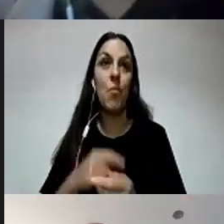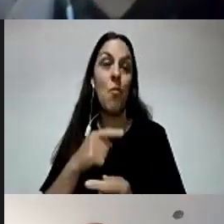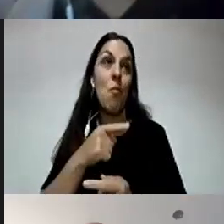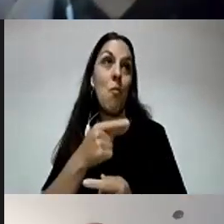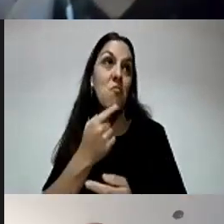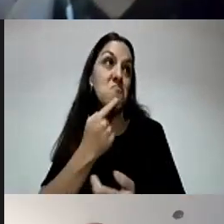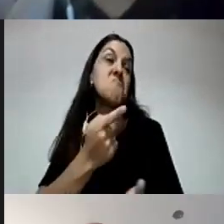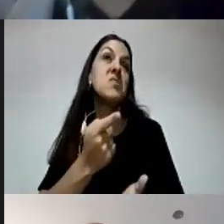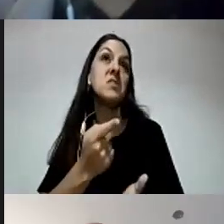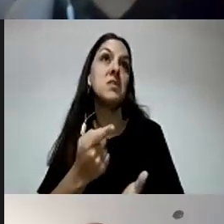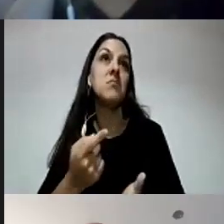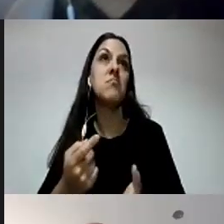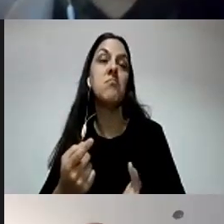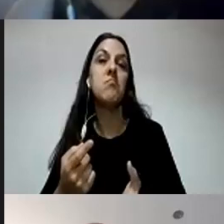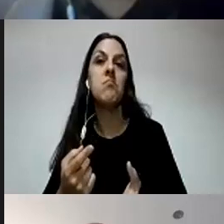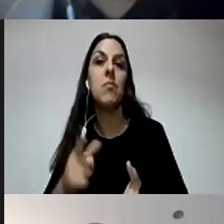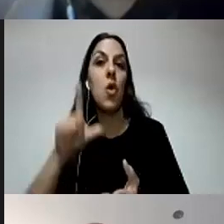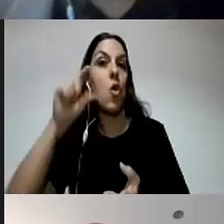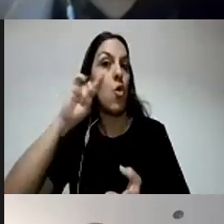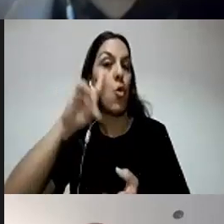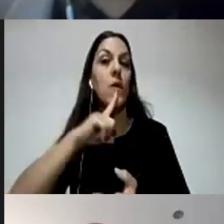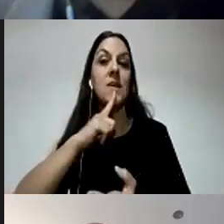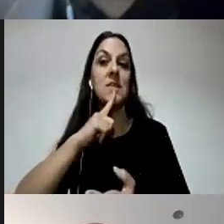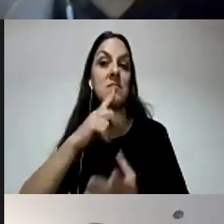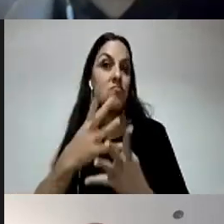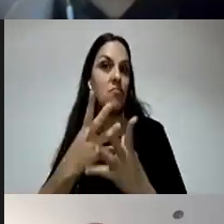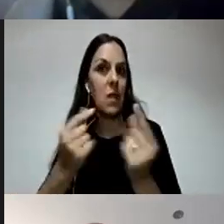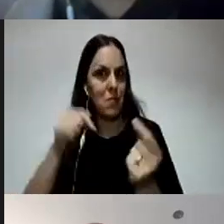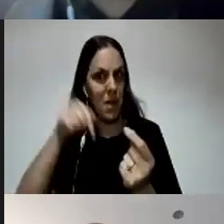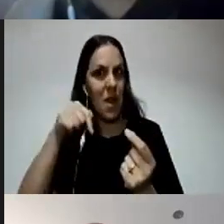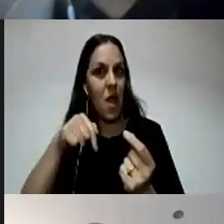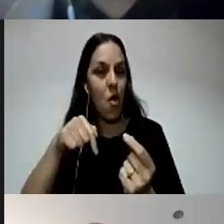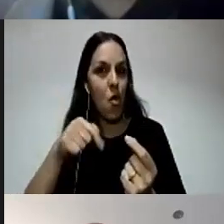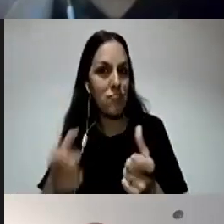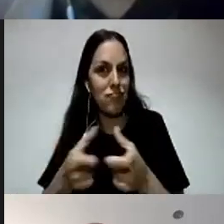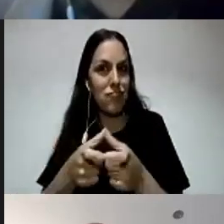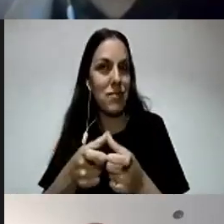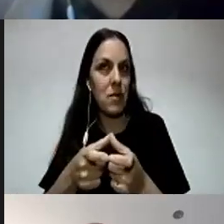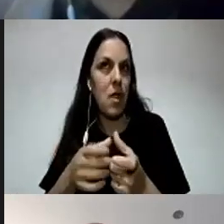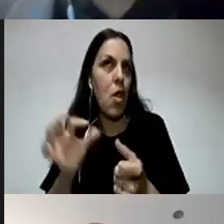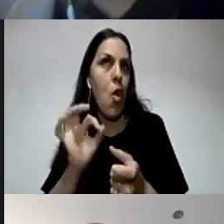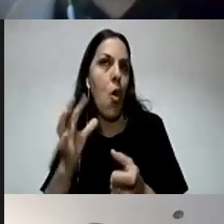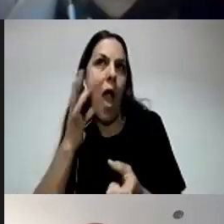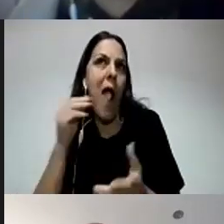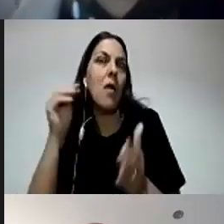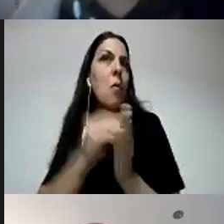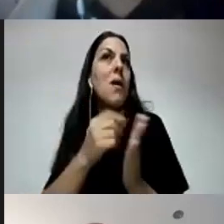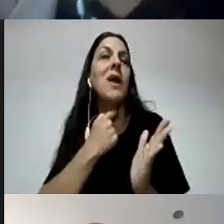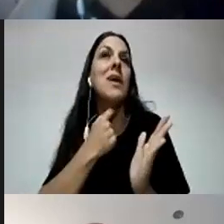dispondrás, Luis, si cerrás acá tu exposición, si querés agregar algo más, algo que te quedó en el tintero,